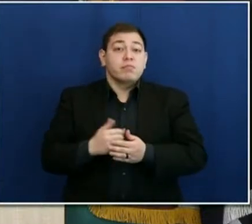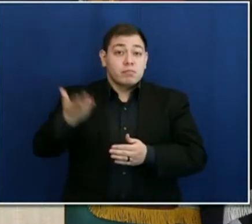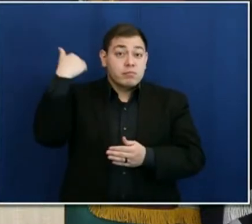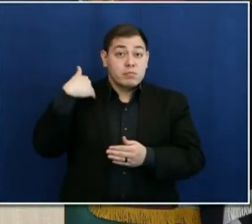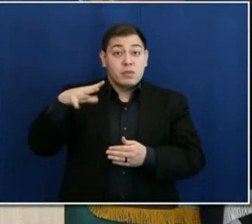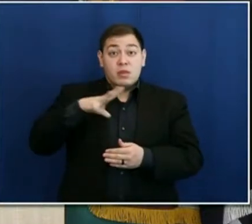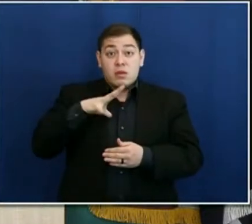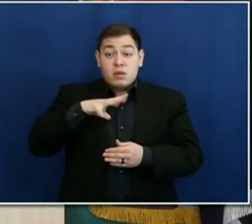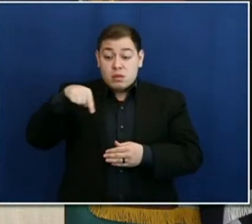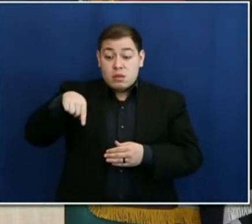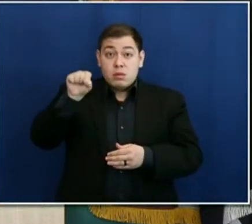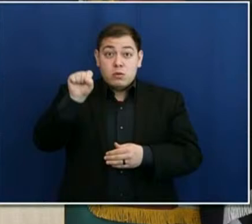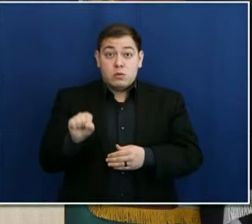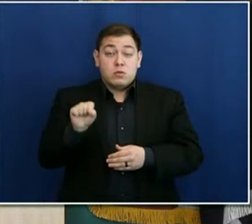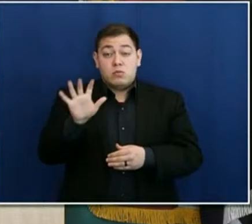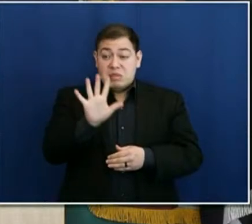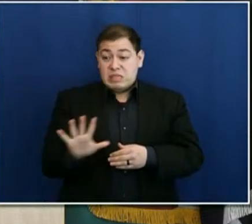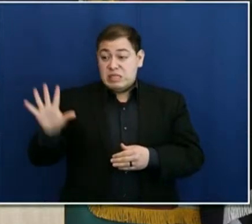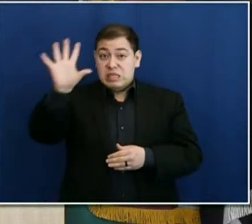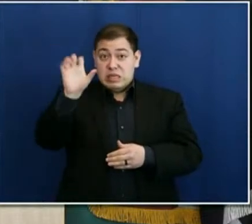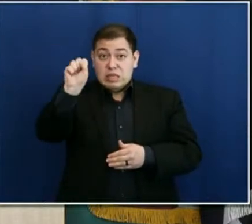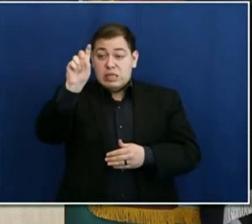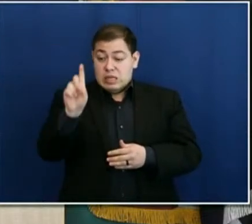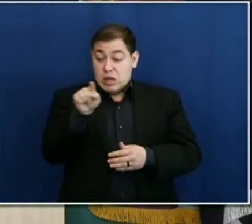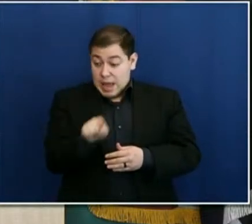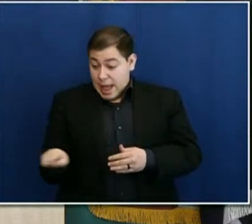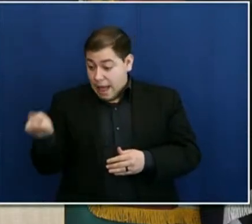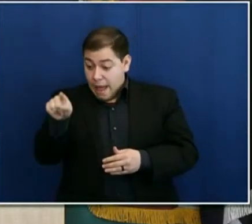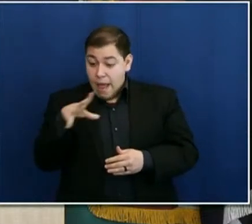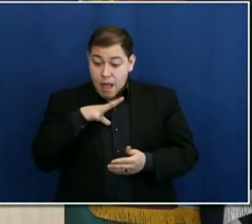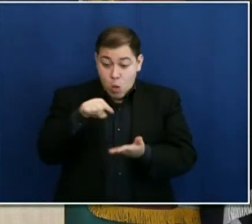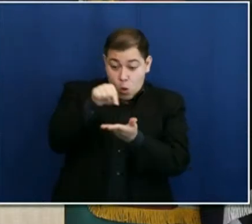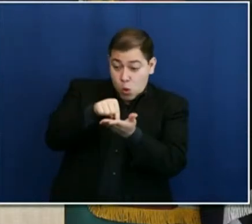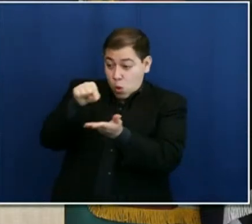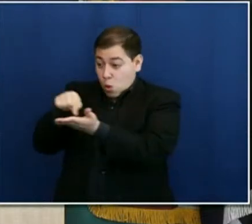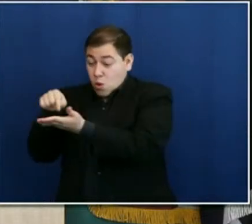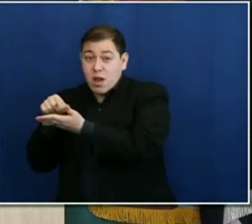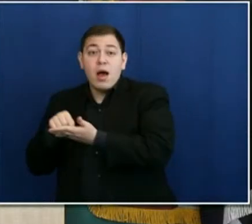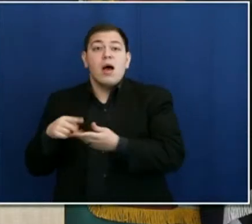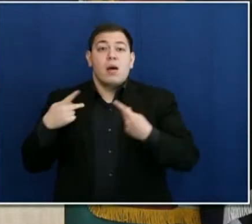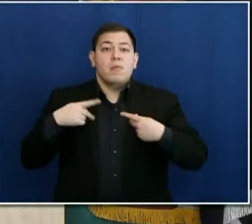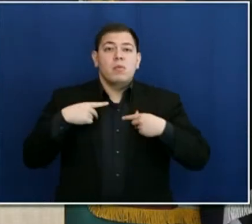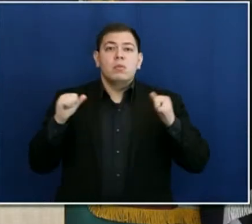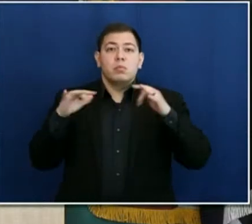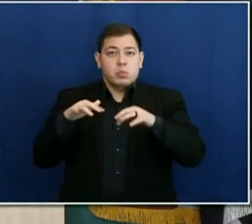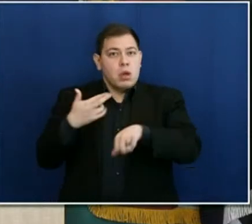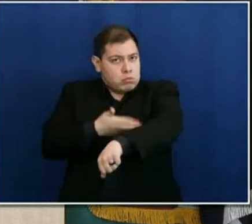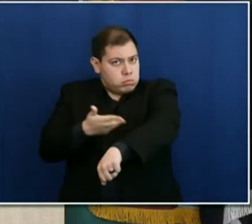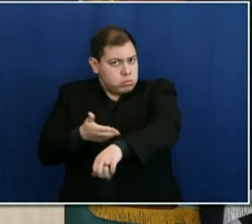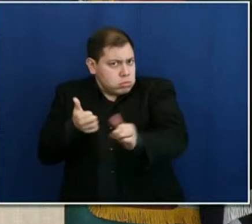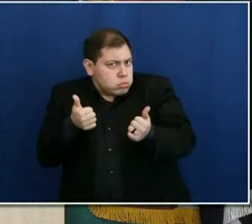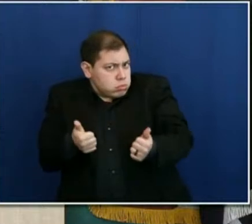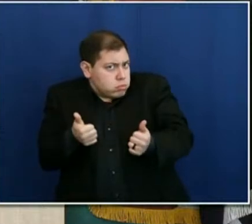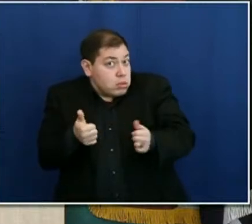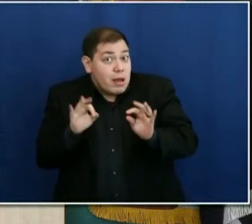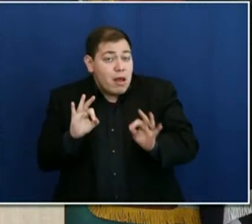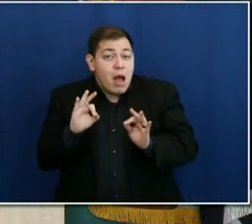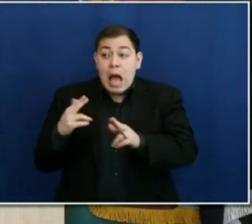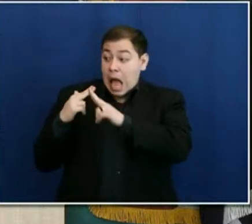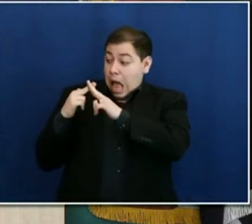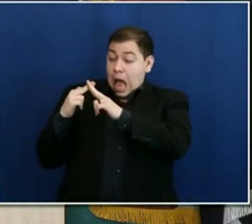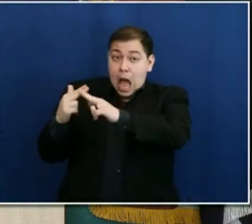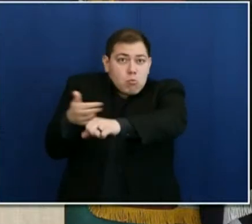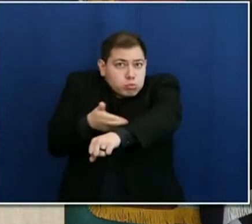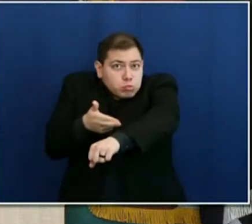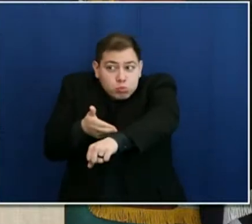nos demostró que en realidad esa es una de las maneras en donde podemos reducir las barreras para nuestras comunidades para que tengan acceso a las